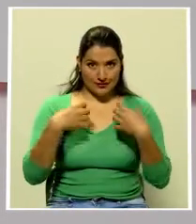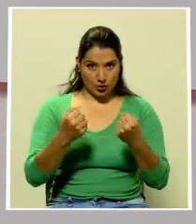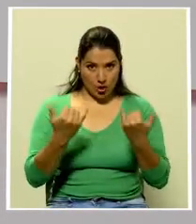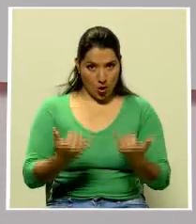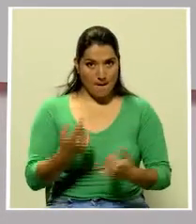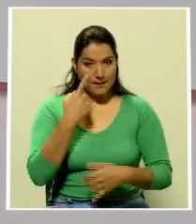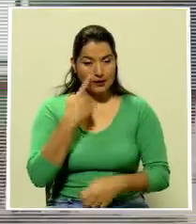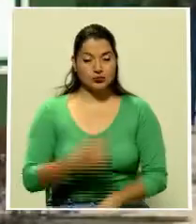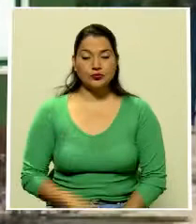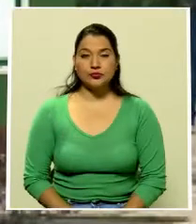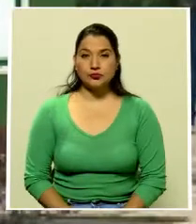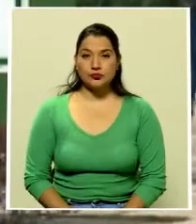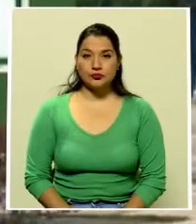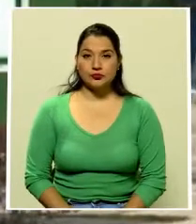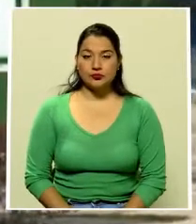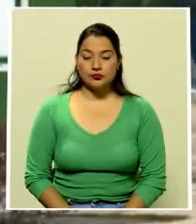Veámoslo.